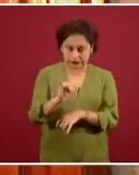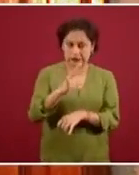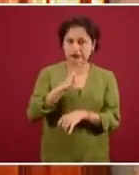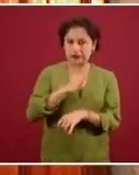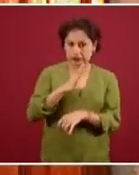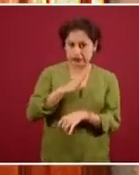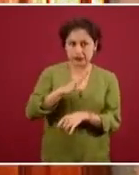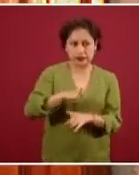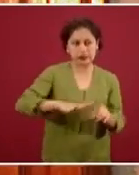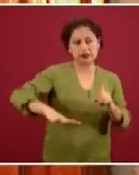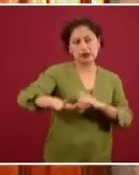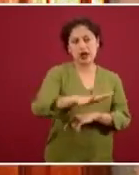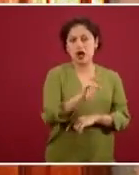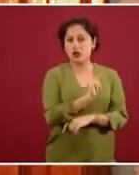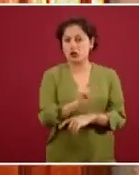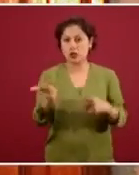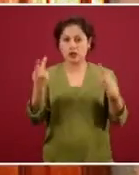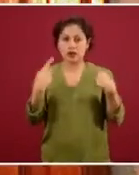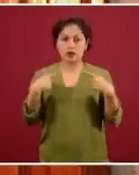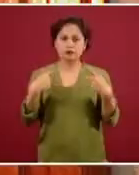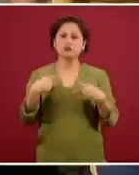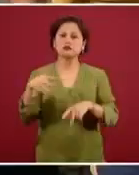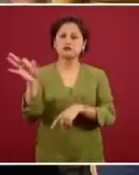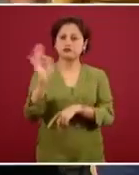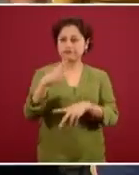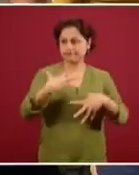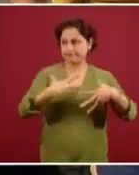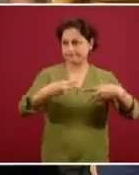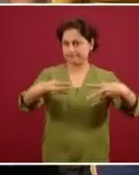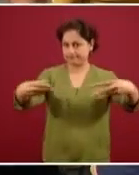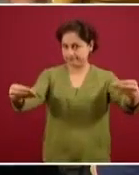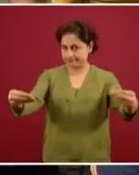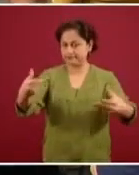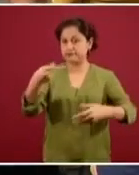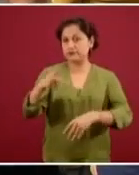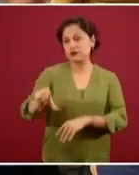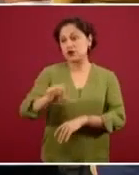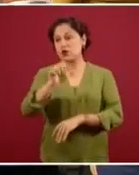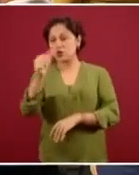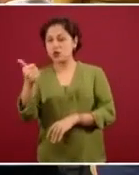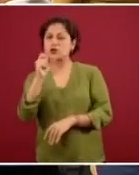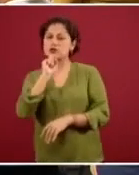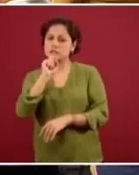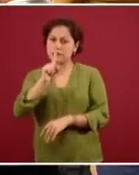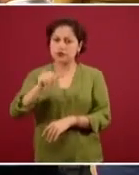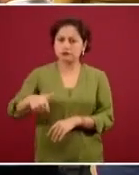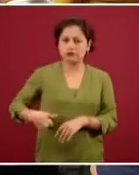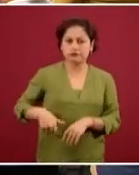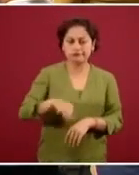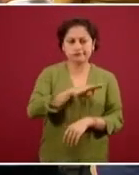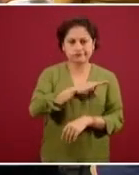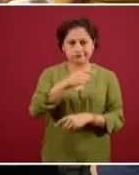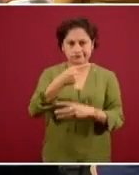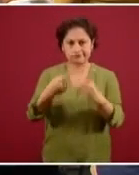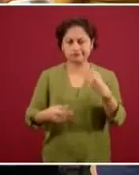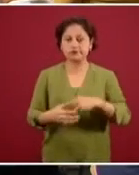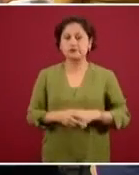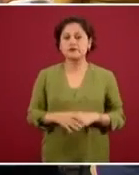escapa a ninguno de nosotros. Punto importante también, el punto número 4 que ven